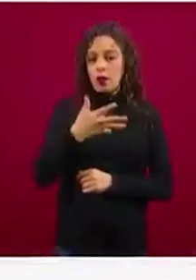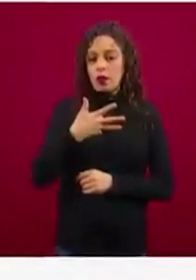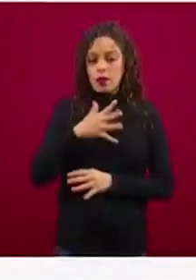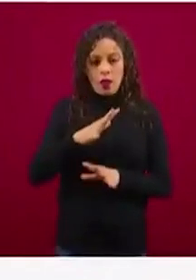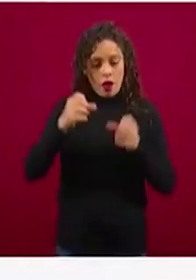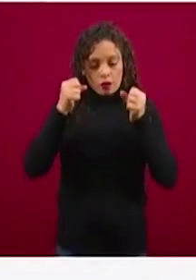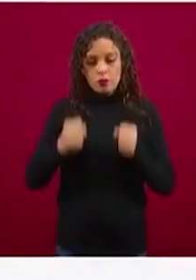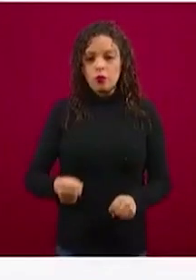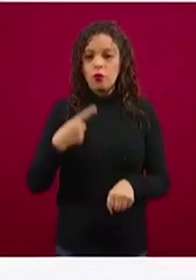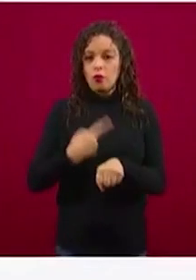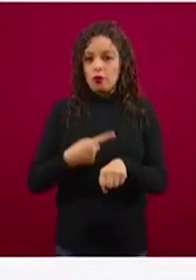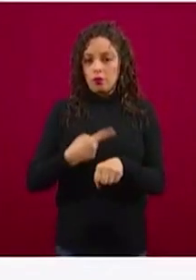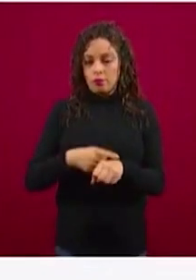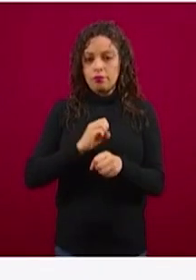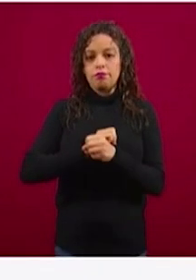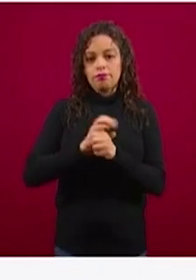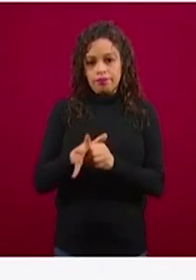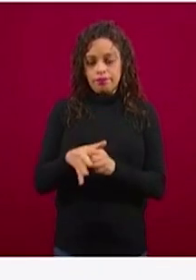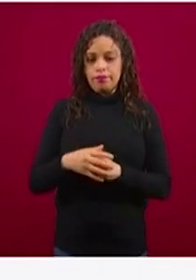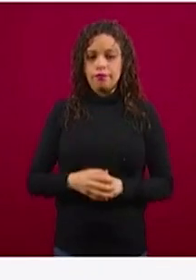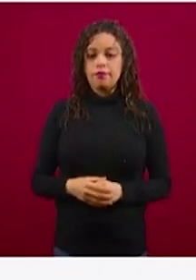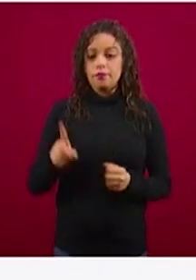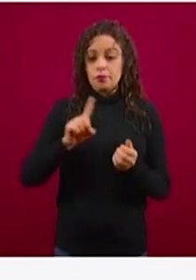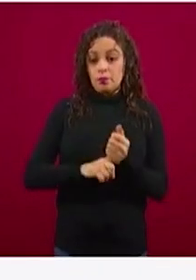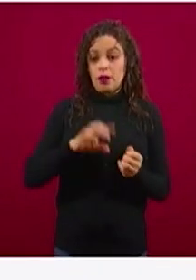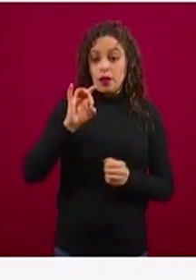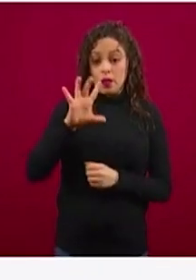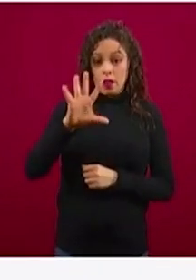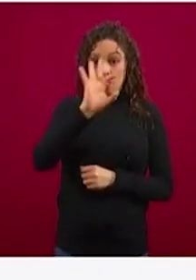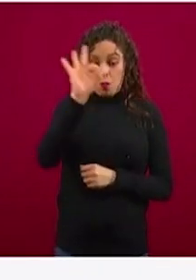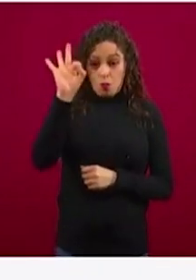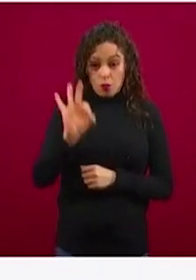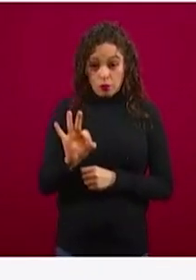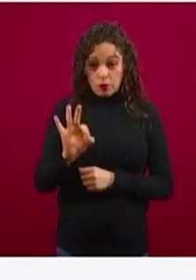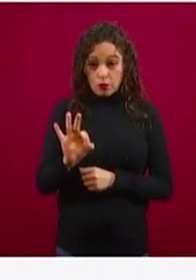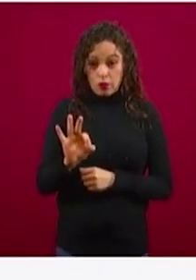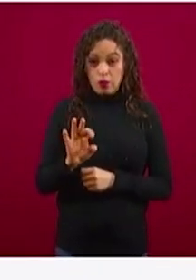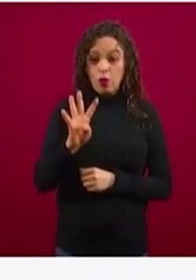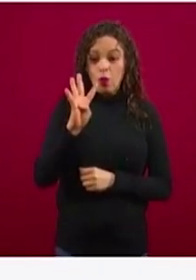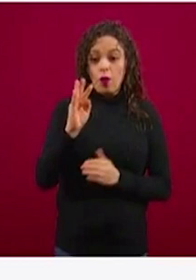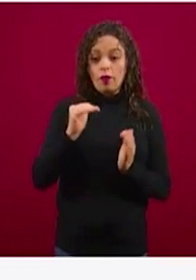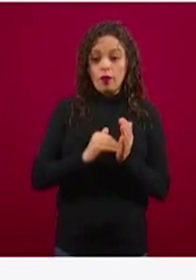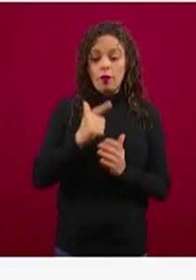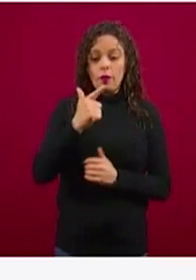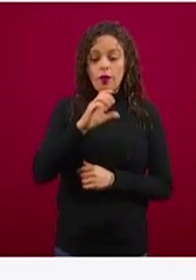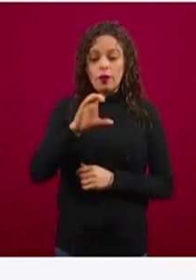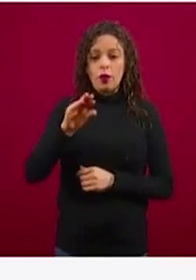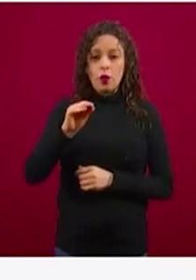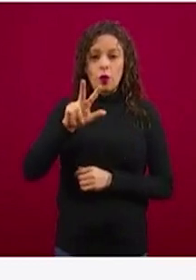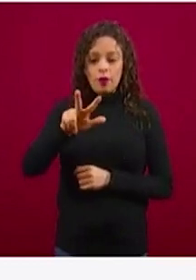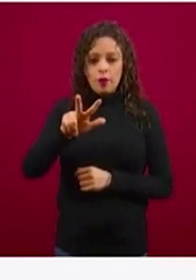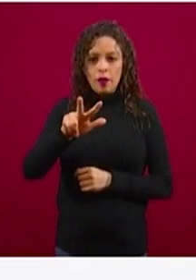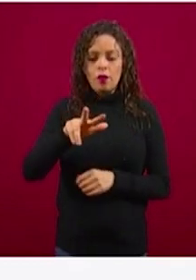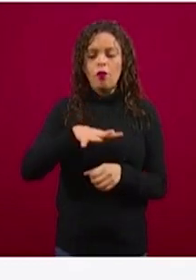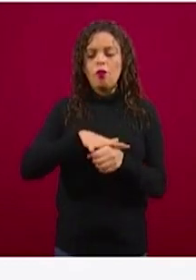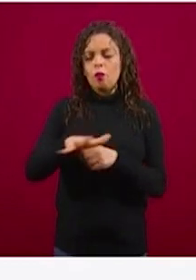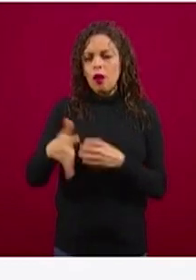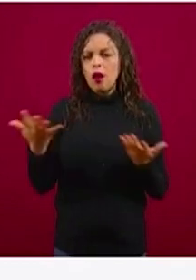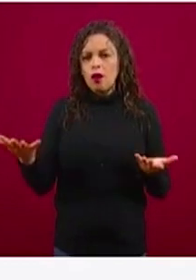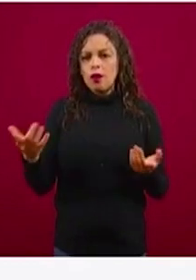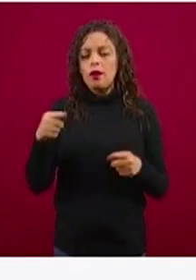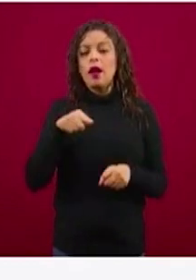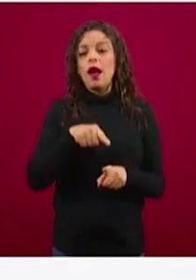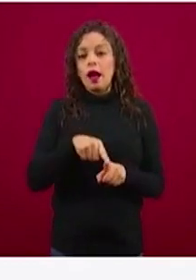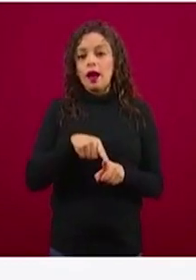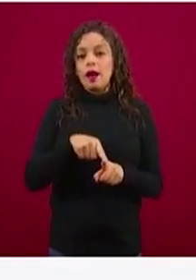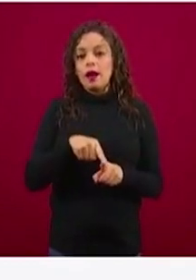confirmados el 35 por ciento de estos o sea cuatro mil 798 son los que representan realmente la epidemia